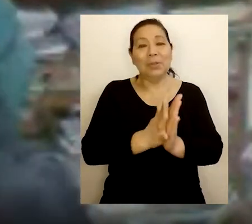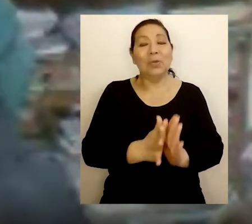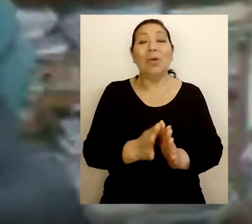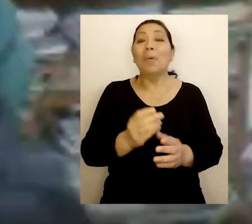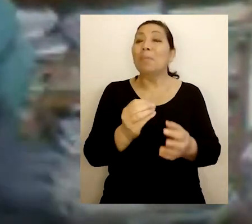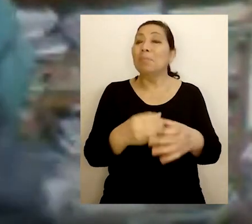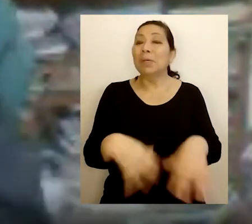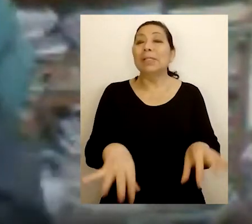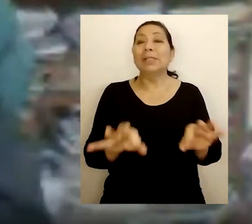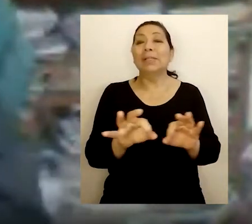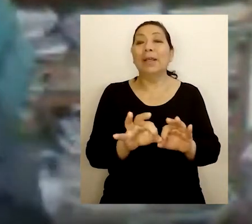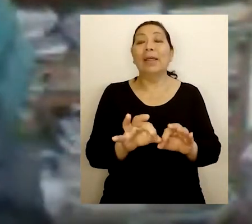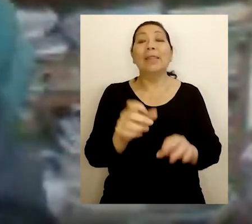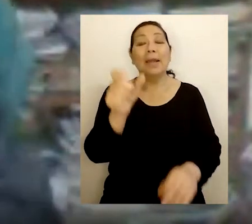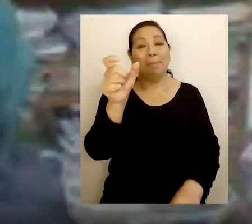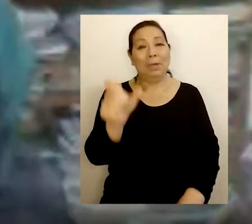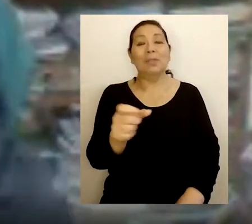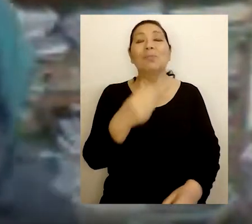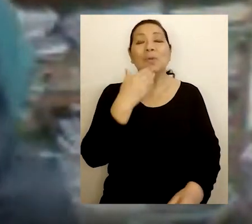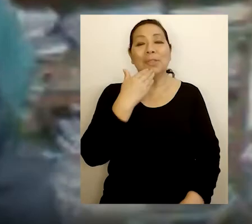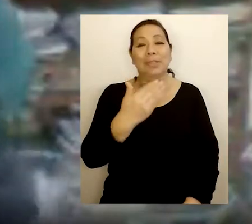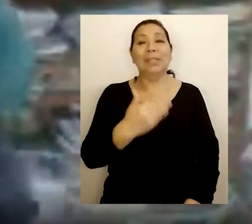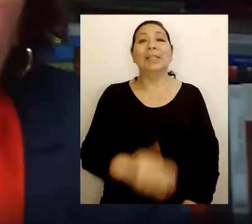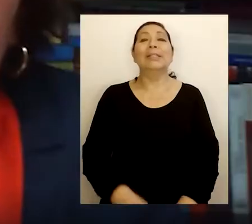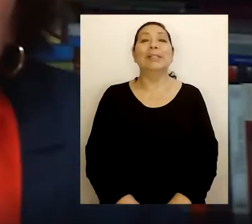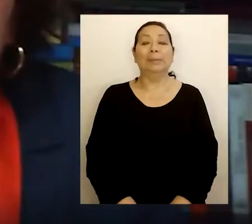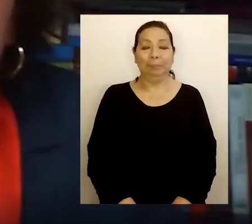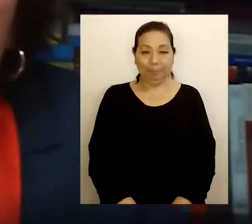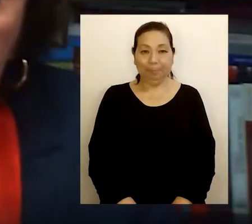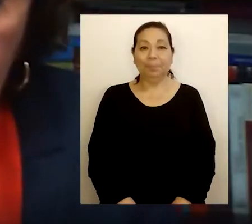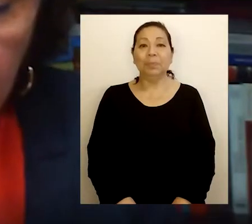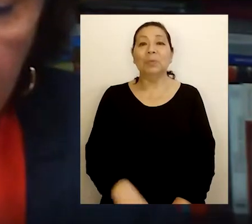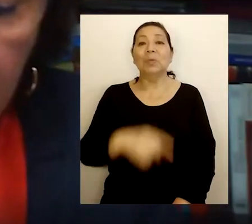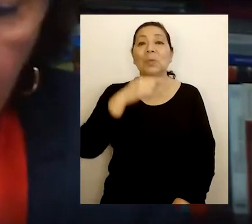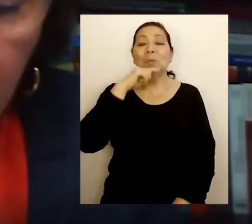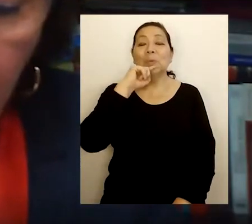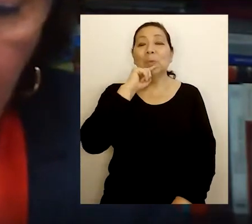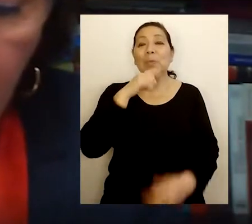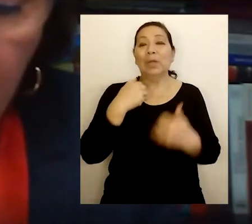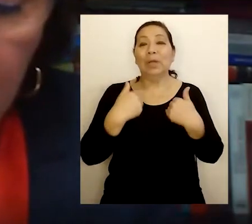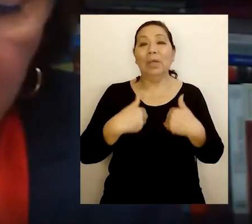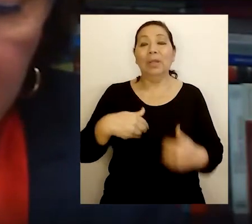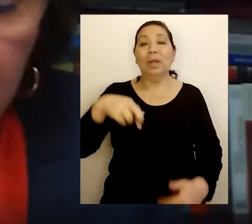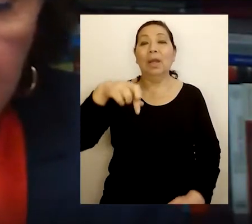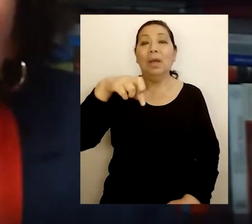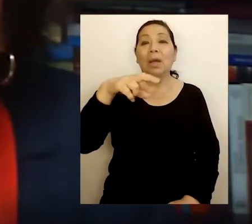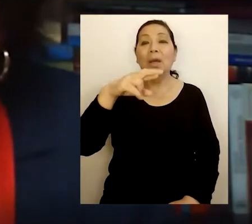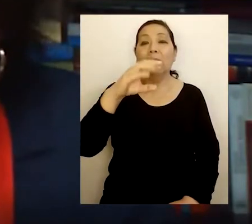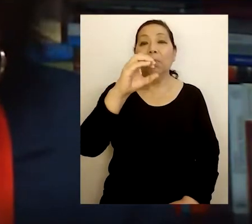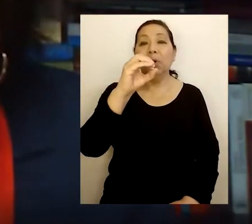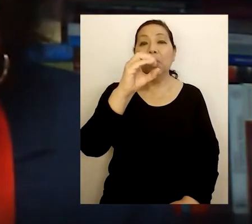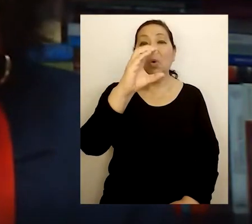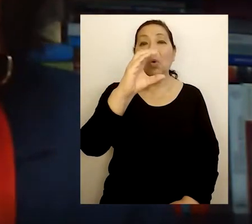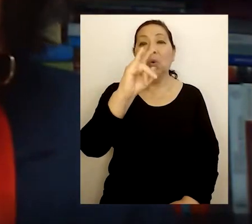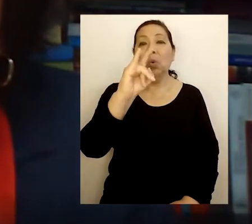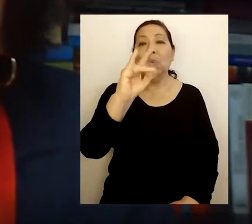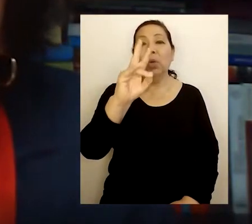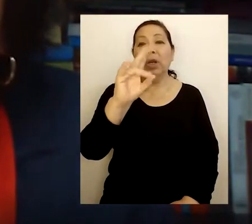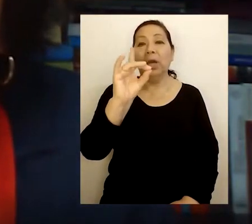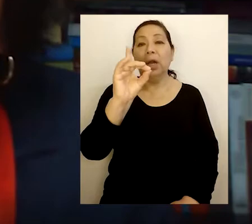derechos fundamentales de mi patrocinado. Muchas gracias, señor. Muy bien, la abogada por la Procuraduría, Nieves Lucana, puede